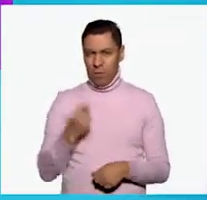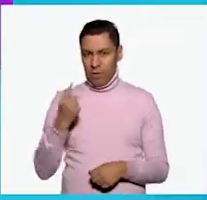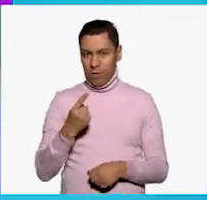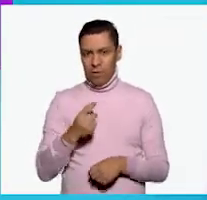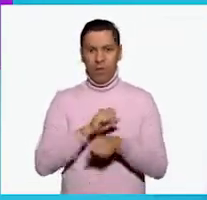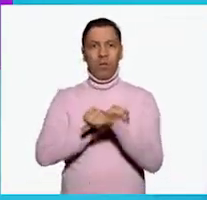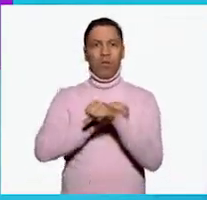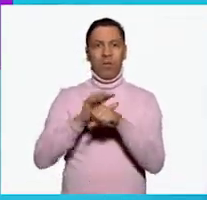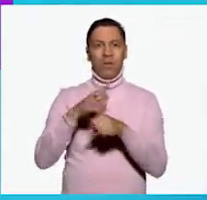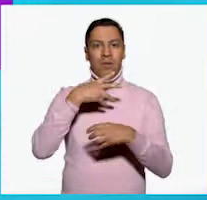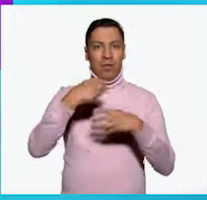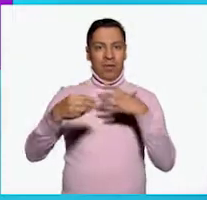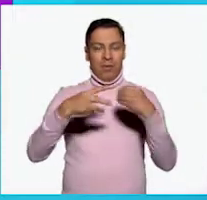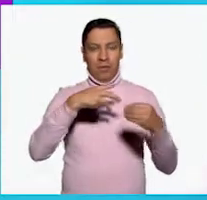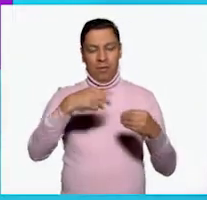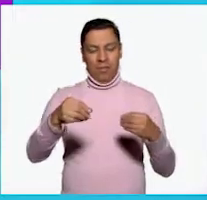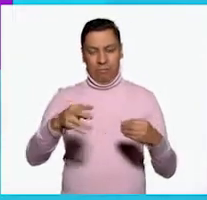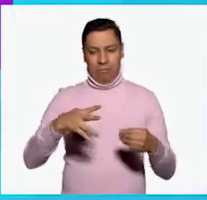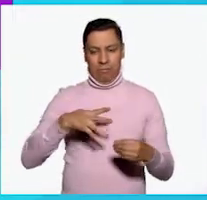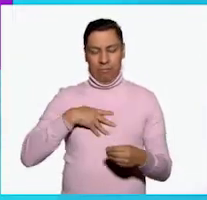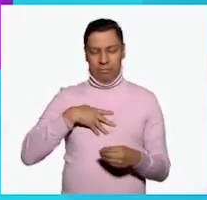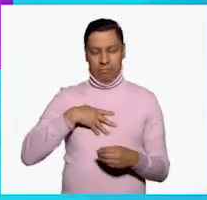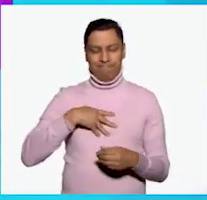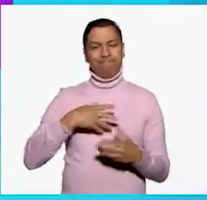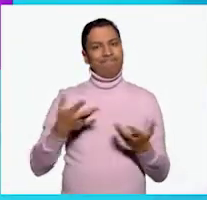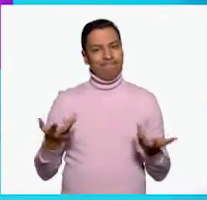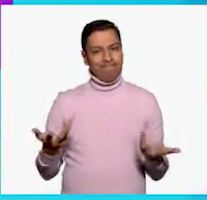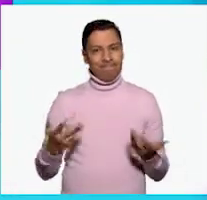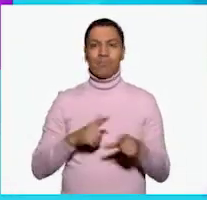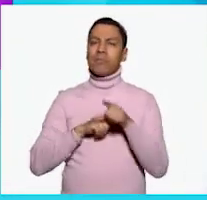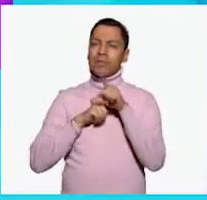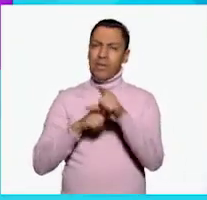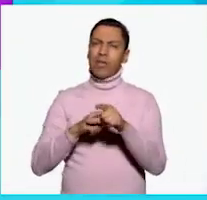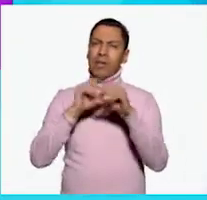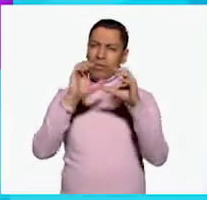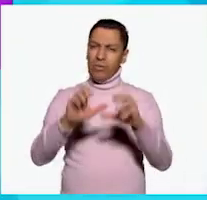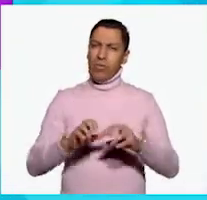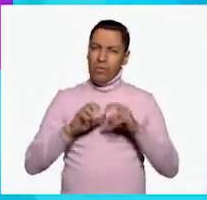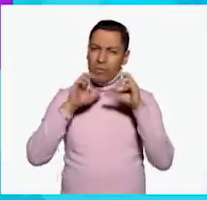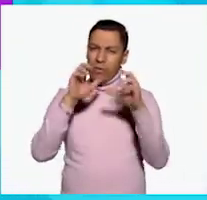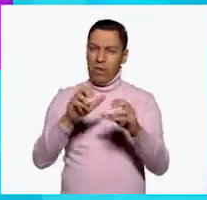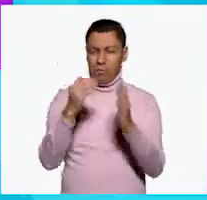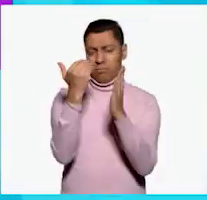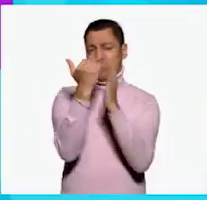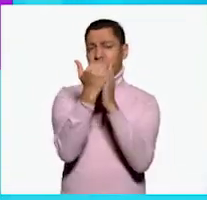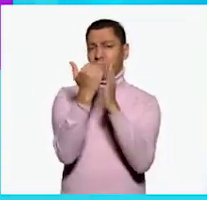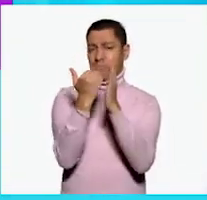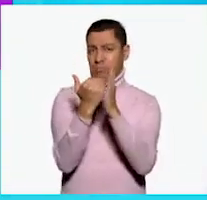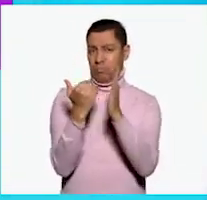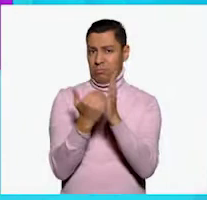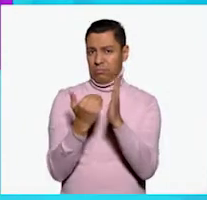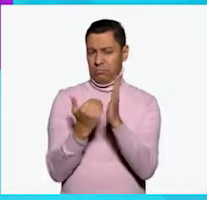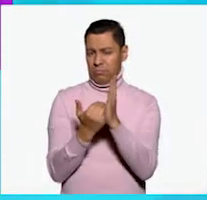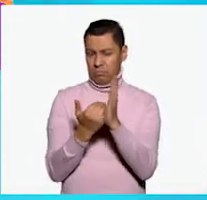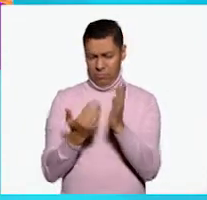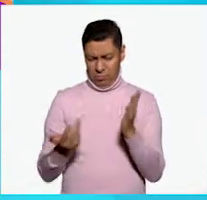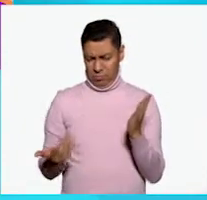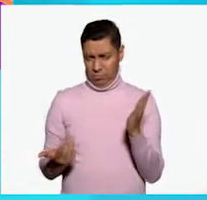las personas. Por eso hay que continuar cuidándonos siguiendo las buenas prácticas que ya todos conocemos para evitar